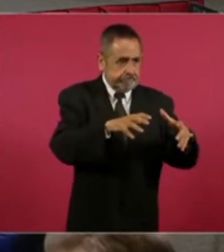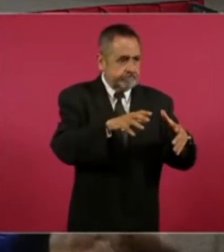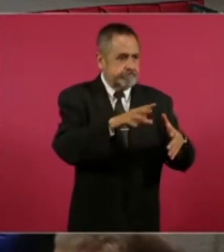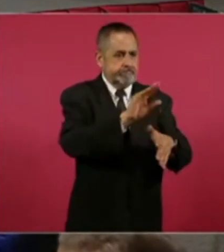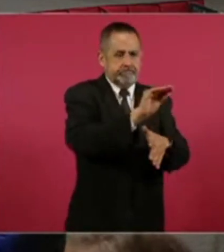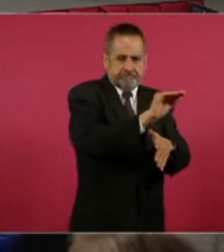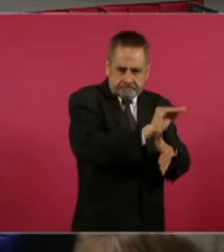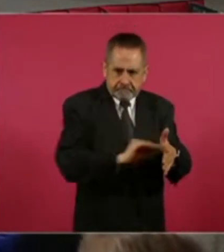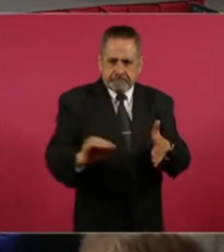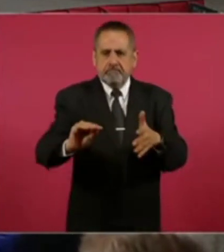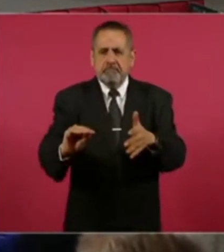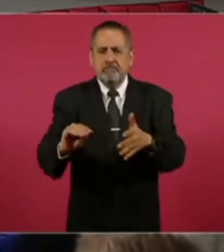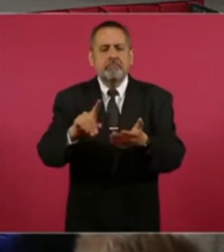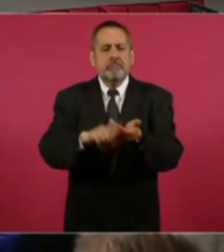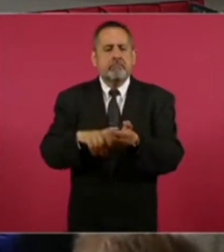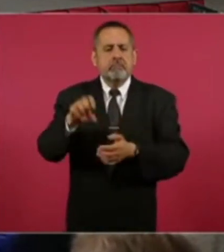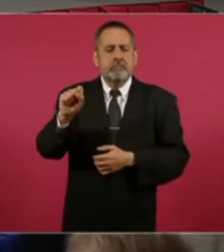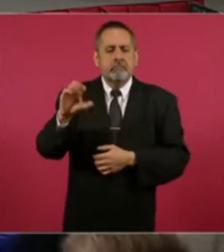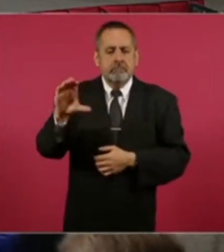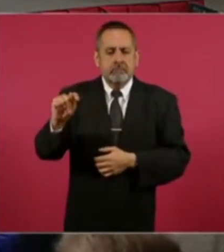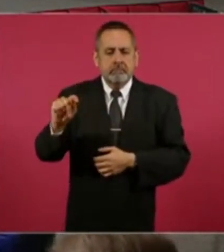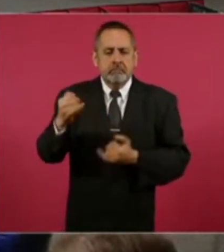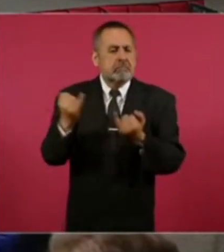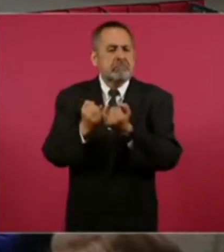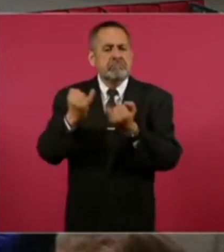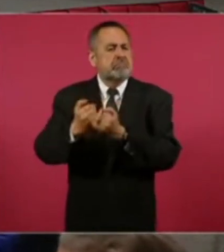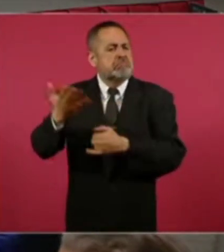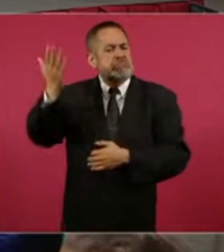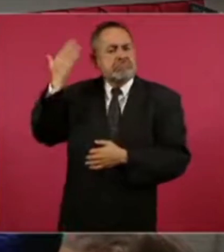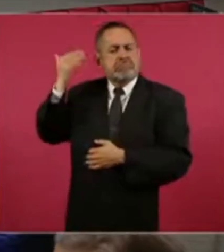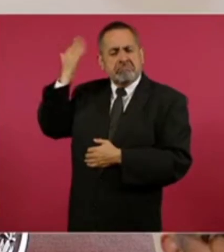a la Secretaría de Comunicaciones, como era antes.